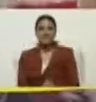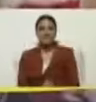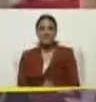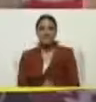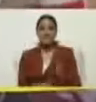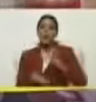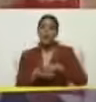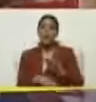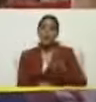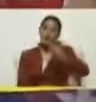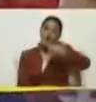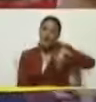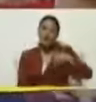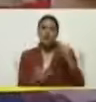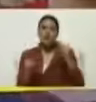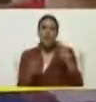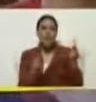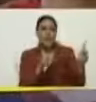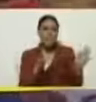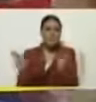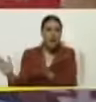Porque tenemos el plan.